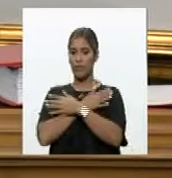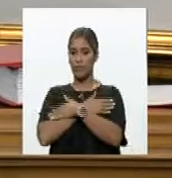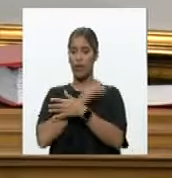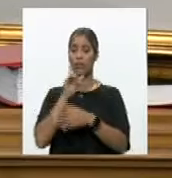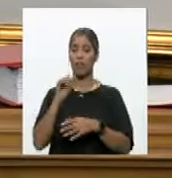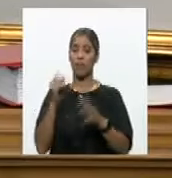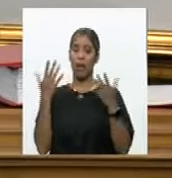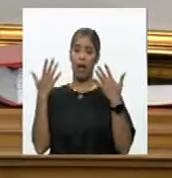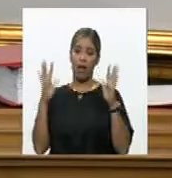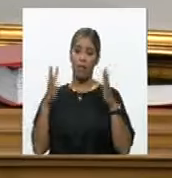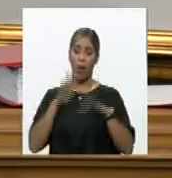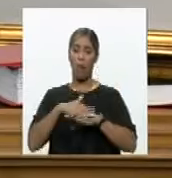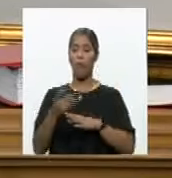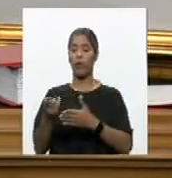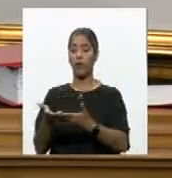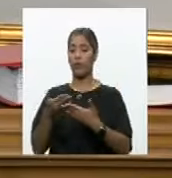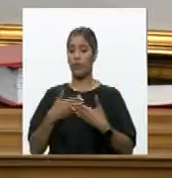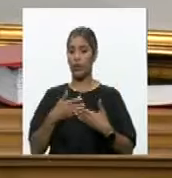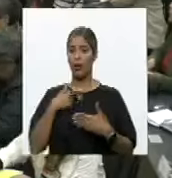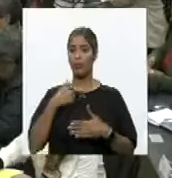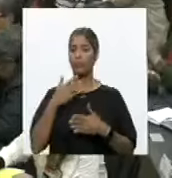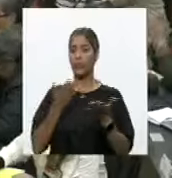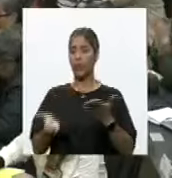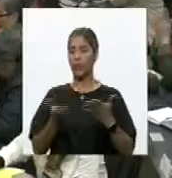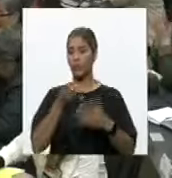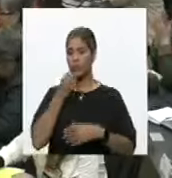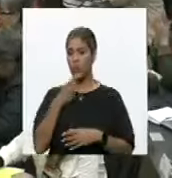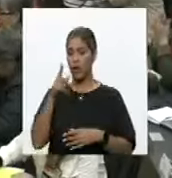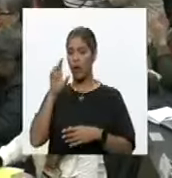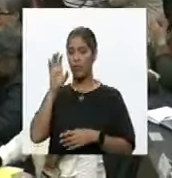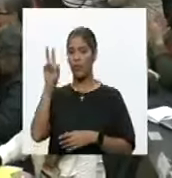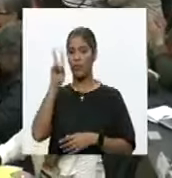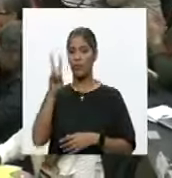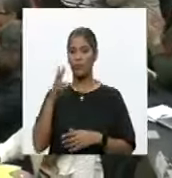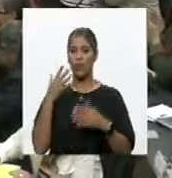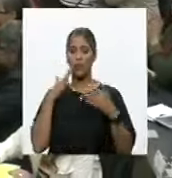aplauso por los servicios prestados a la patria venezolana.